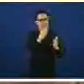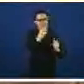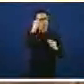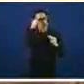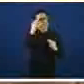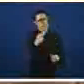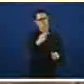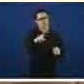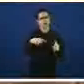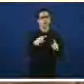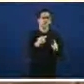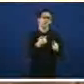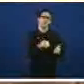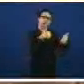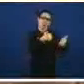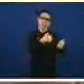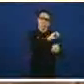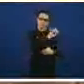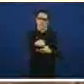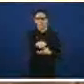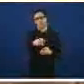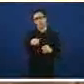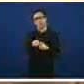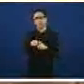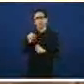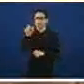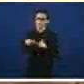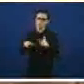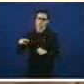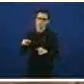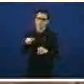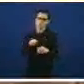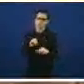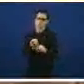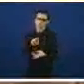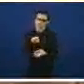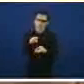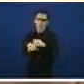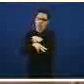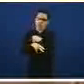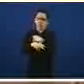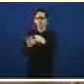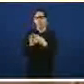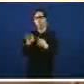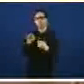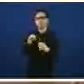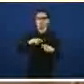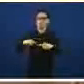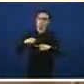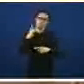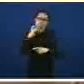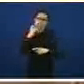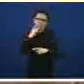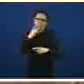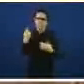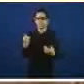vaden o pago de impostos Ou que os alcaldes que non cumplen con facenda Vostede, Niñez Pencon Ten un